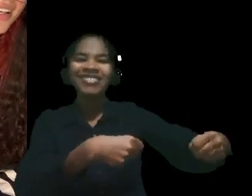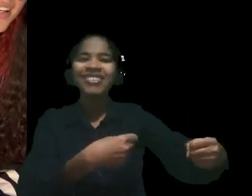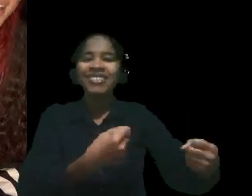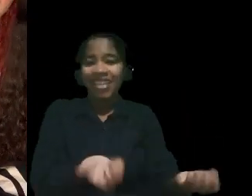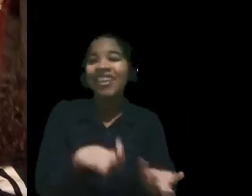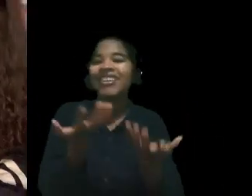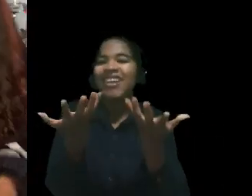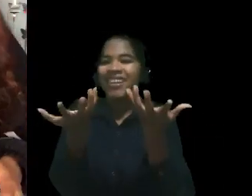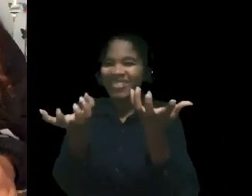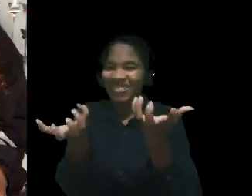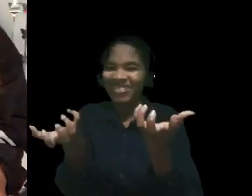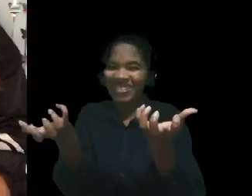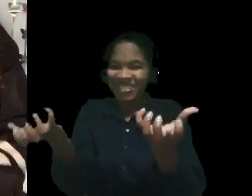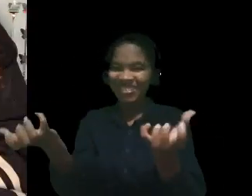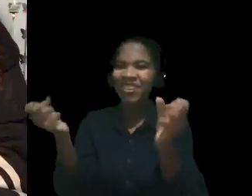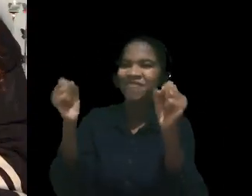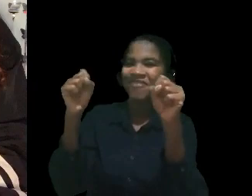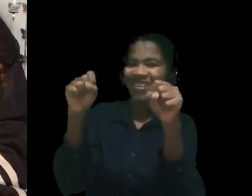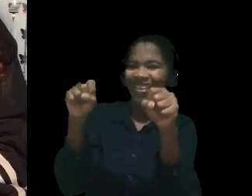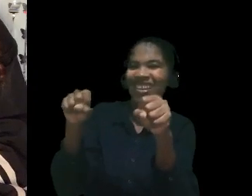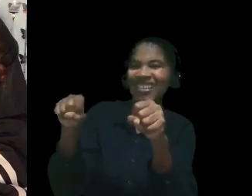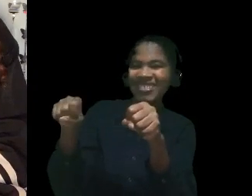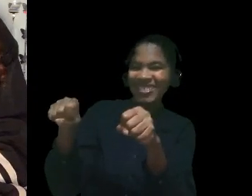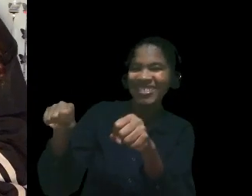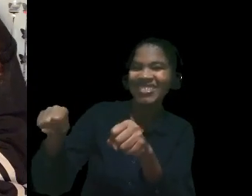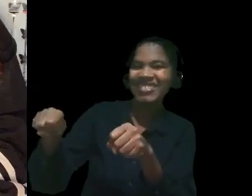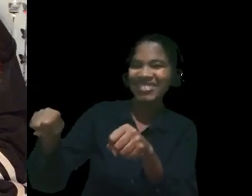puede, querer que se